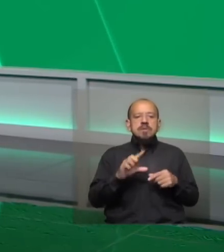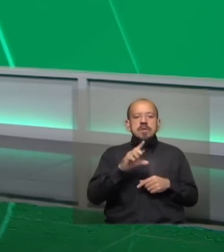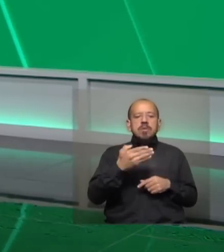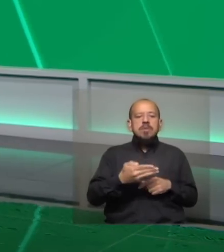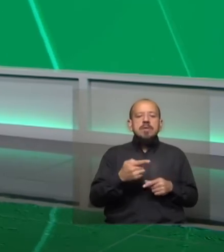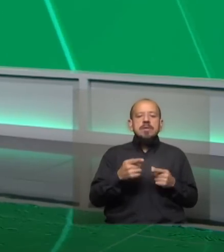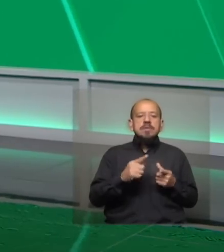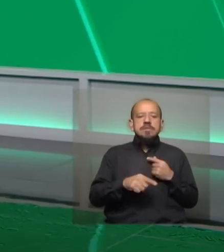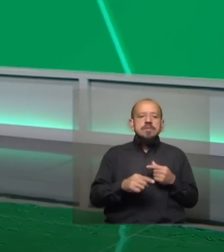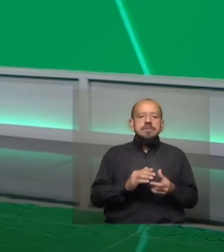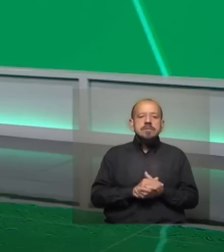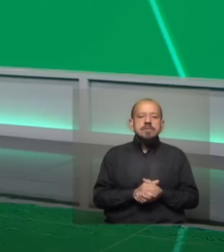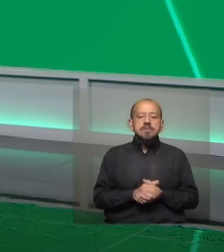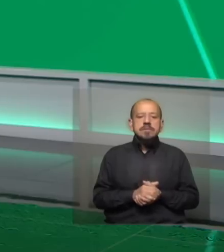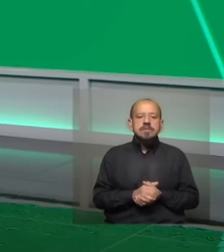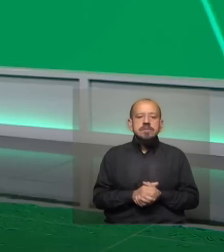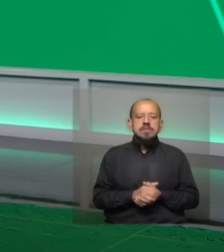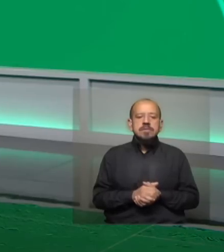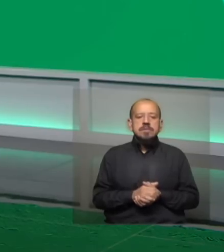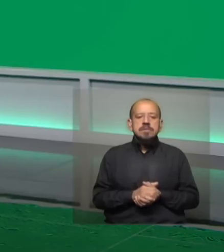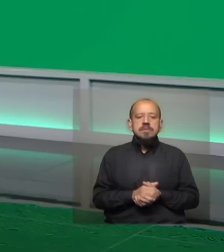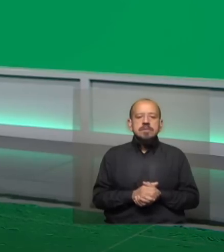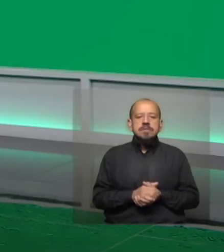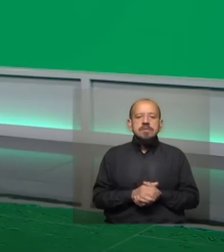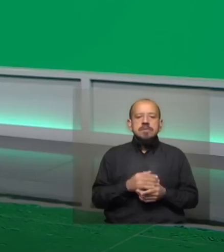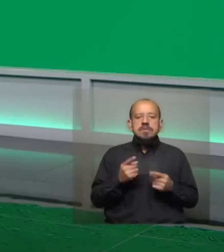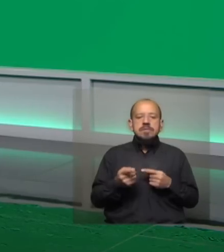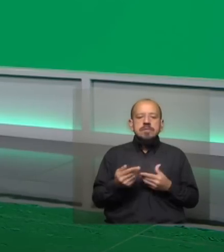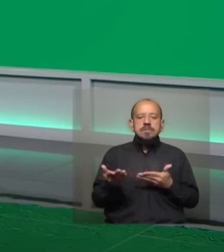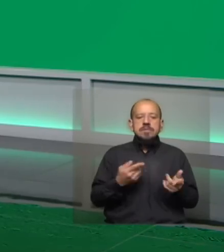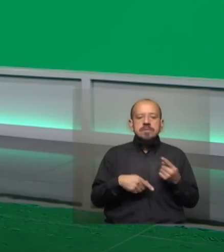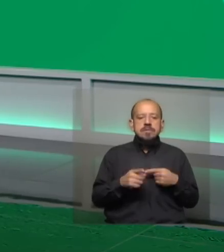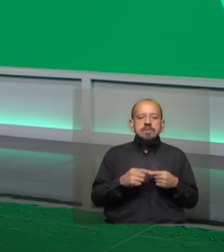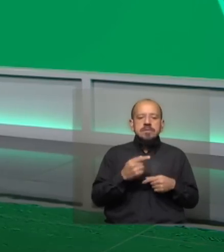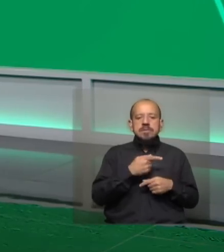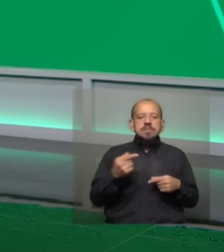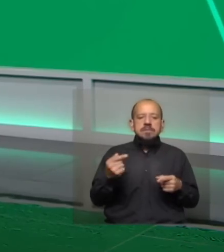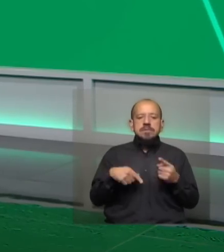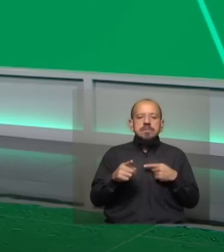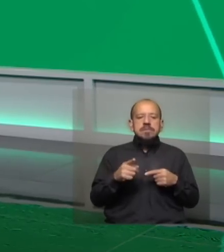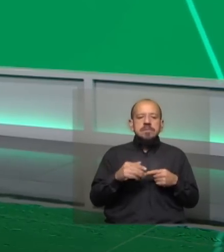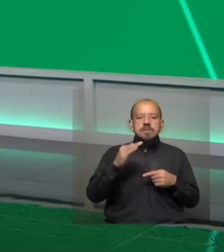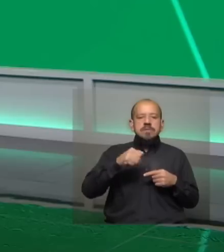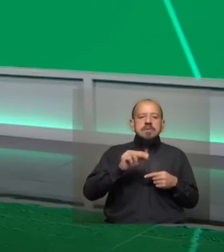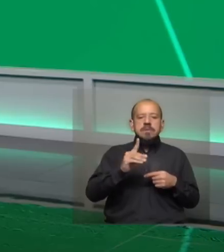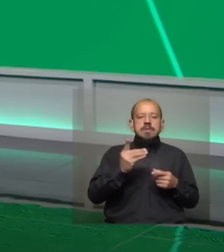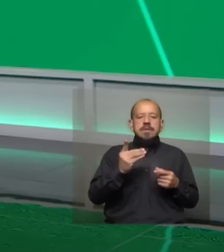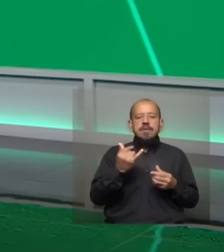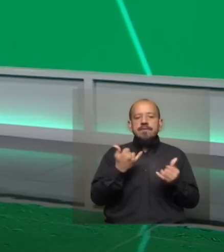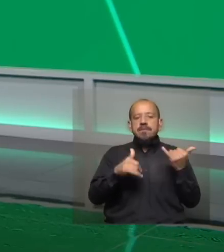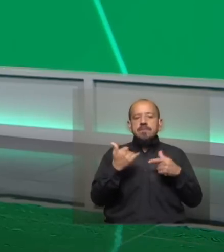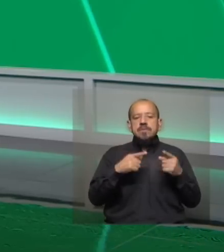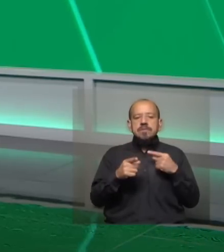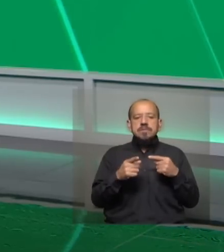ve que ya viene y vos tenés algo más sí como adelantar recién vamos a compartir la semana según mbd noticias